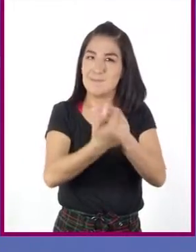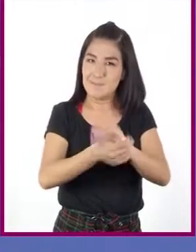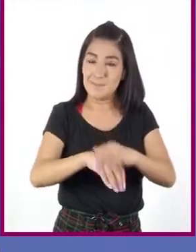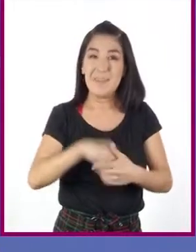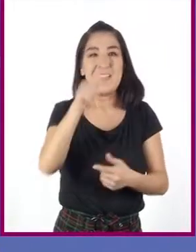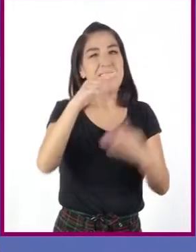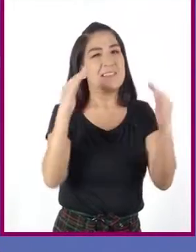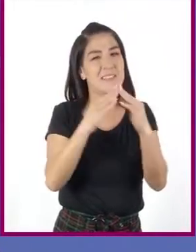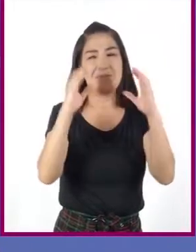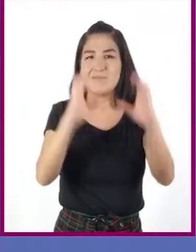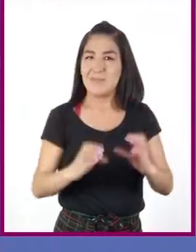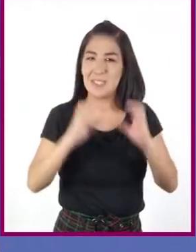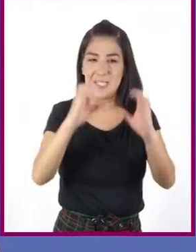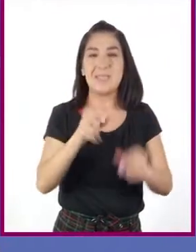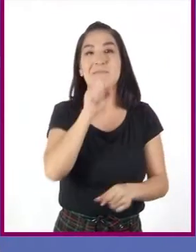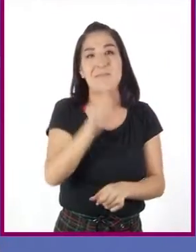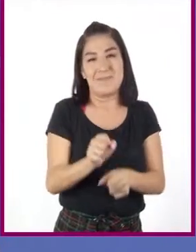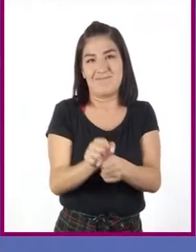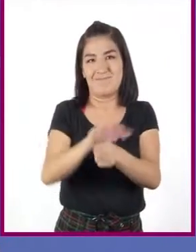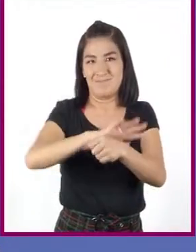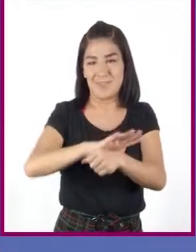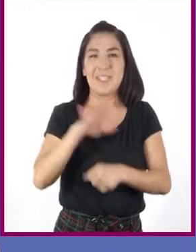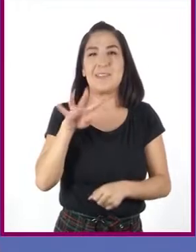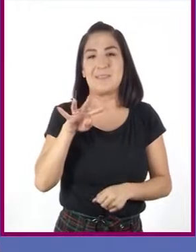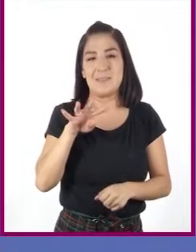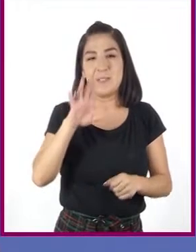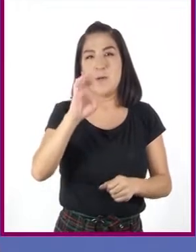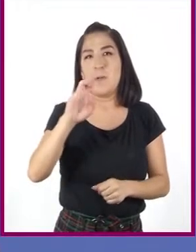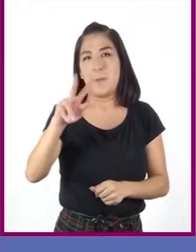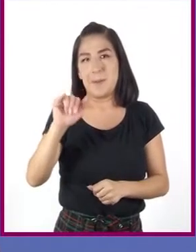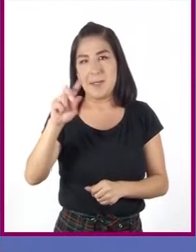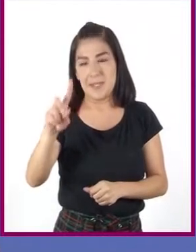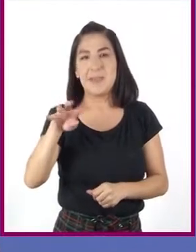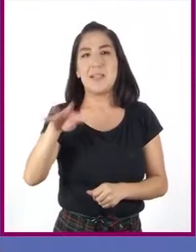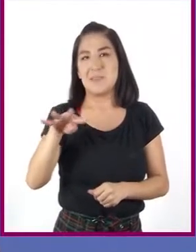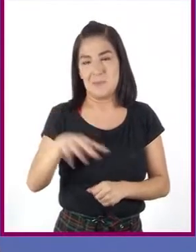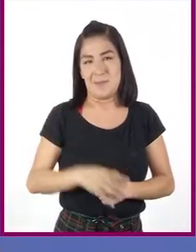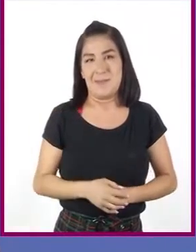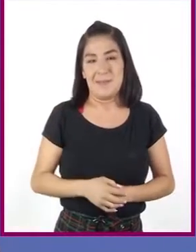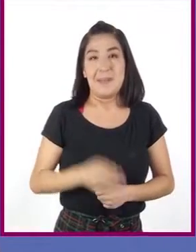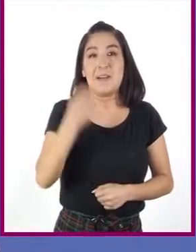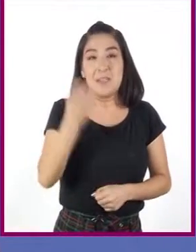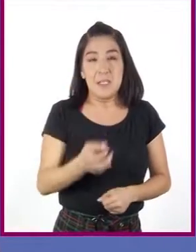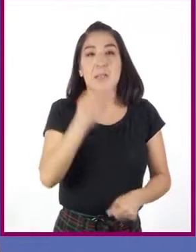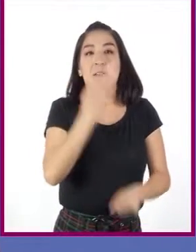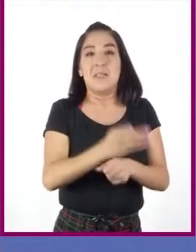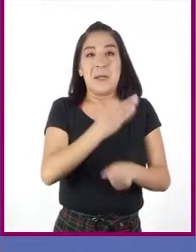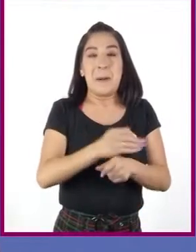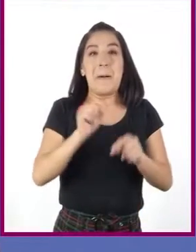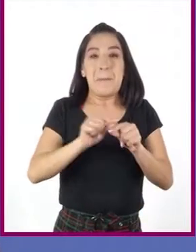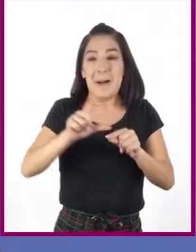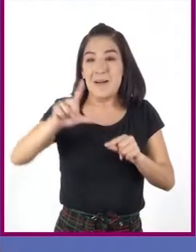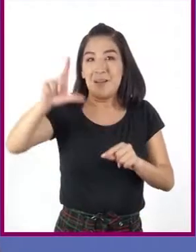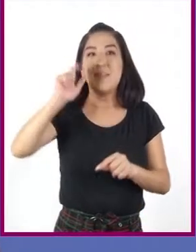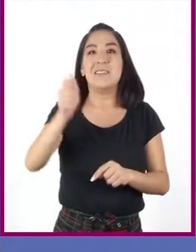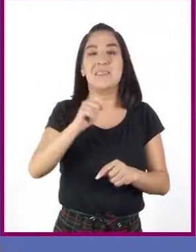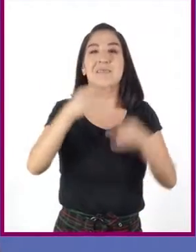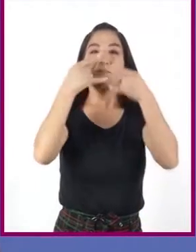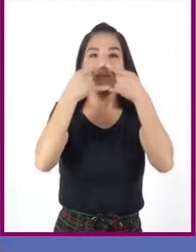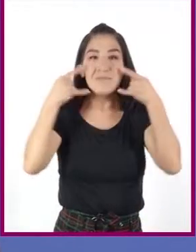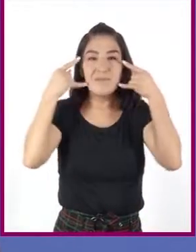cuidados por la presencia del COVID-19 y porque estamos en una época en que aumentan los casos de